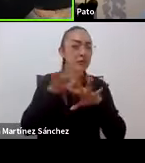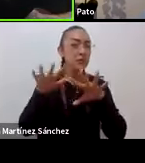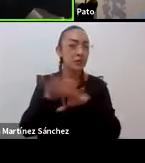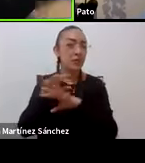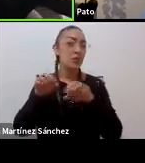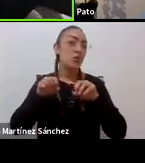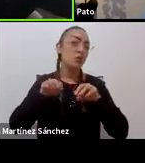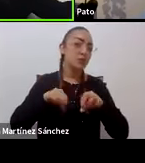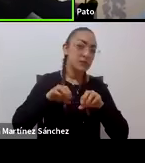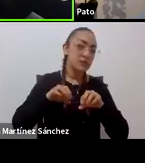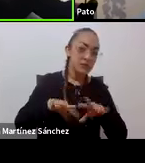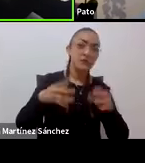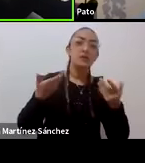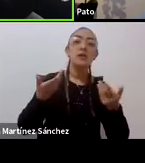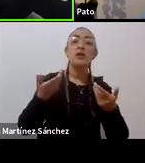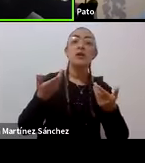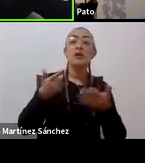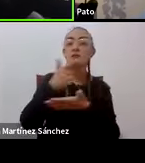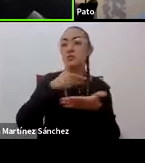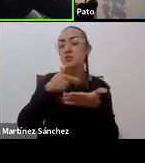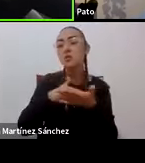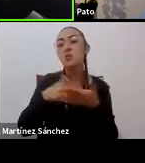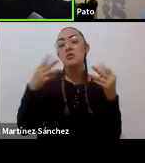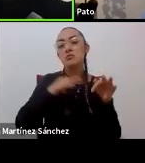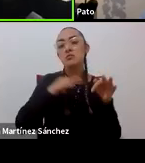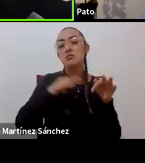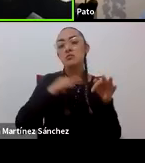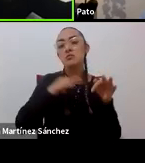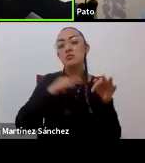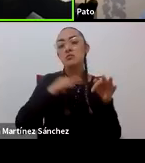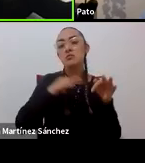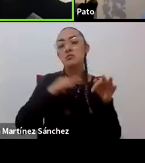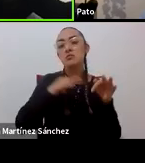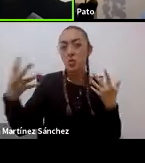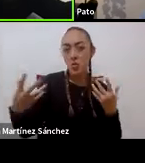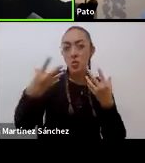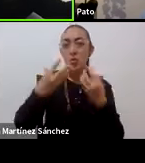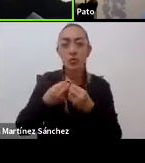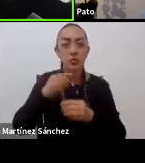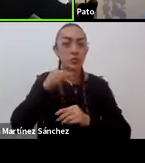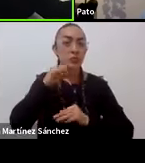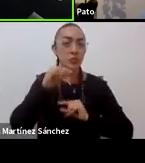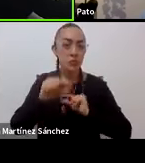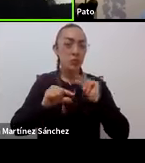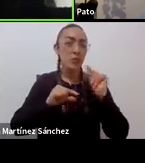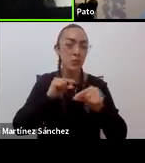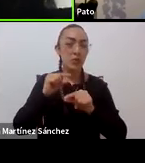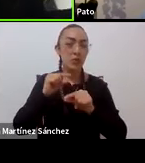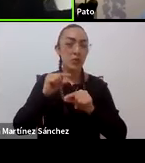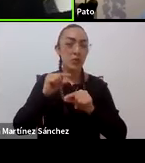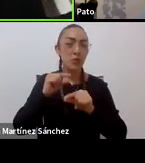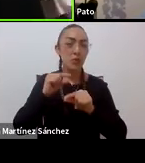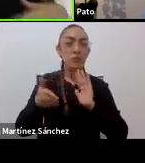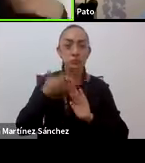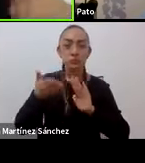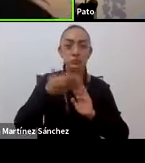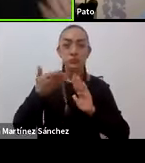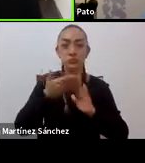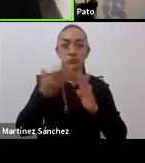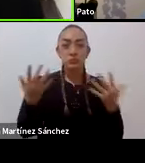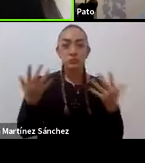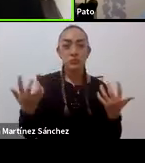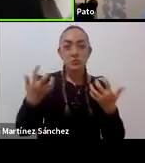espacio público, con todas las personas que trabajamos, y vamos construyendo este bienestar que tiene que ser adaptable y que